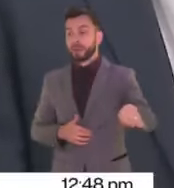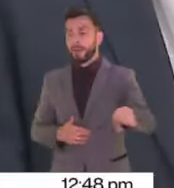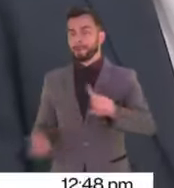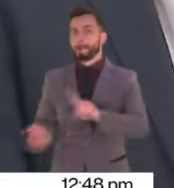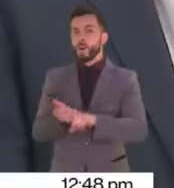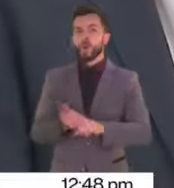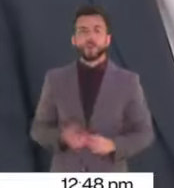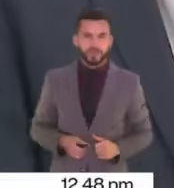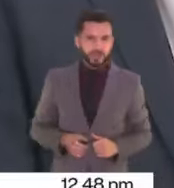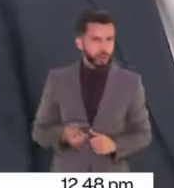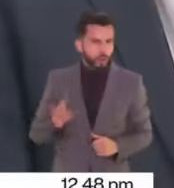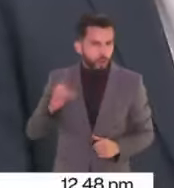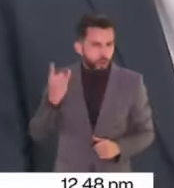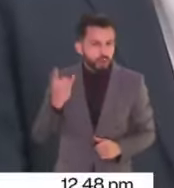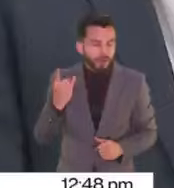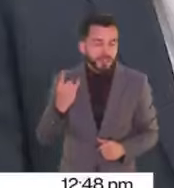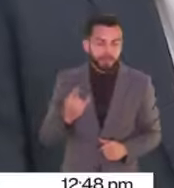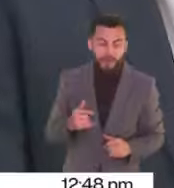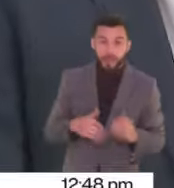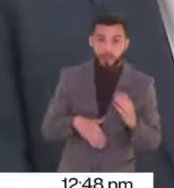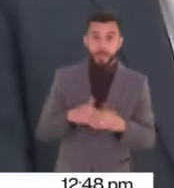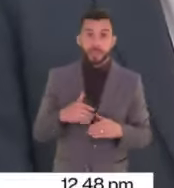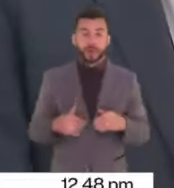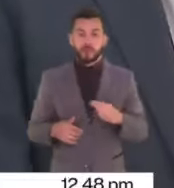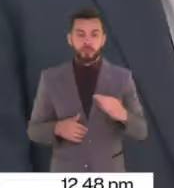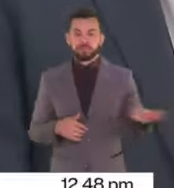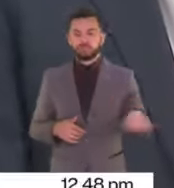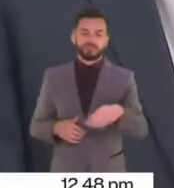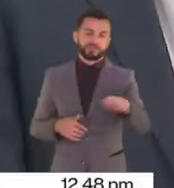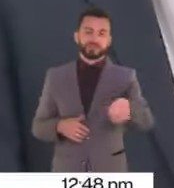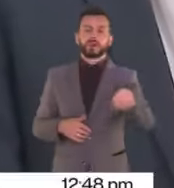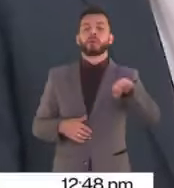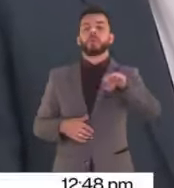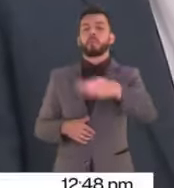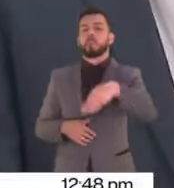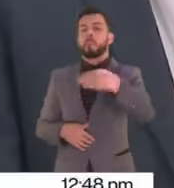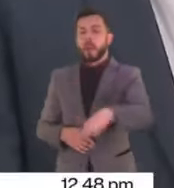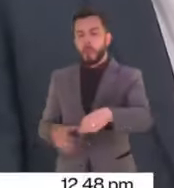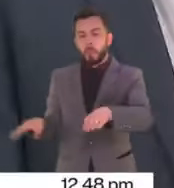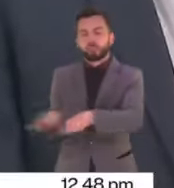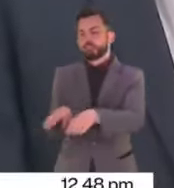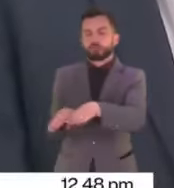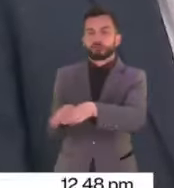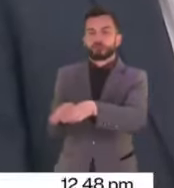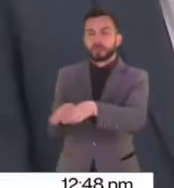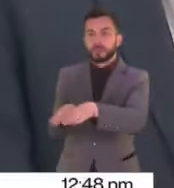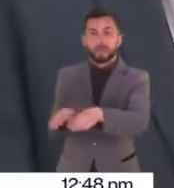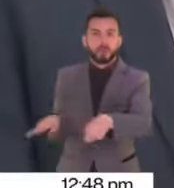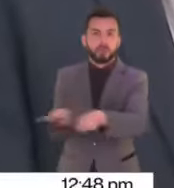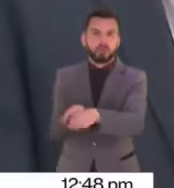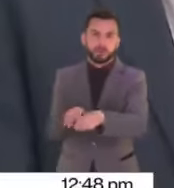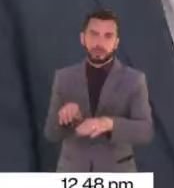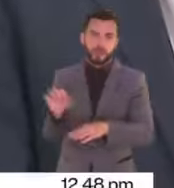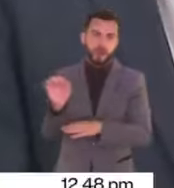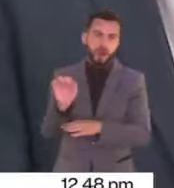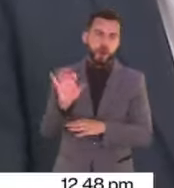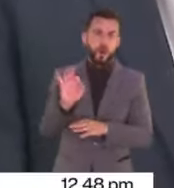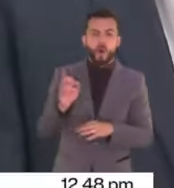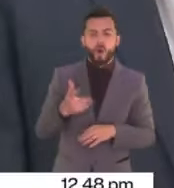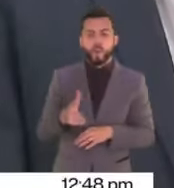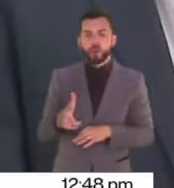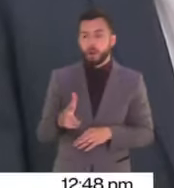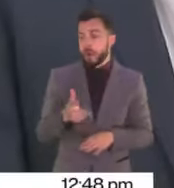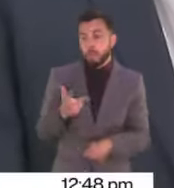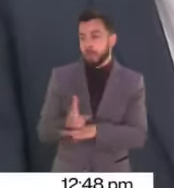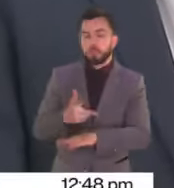el modus operandi era simular un accidente solamente de daños materiales de un vehículo o una motocicleta que lo